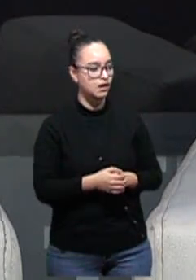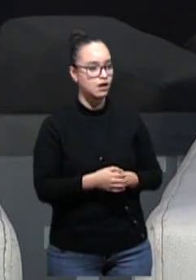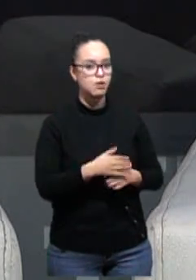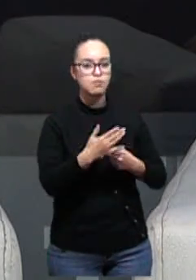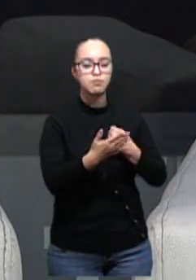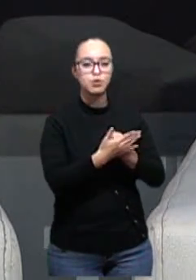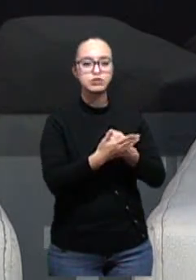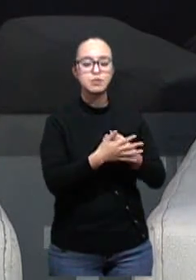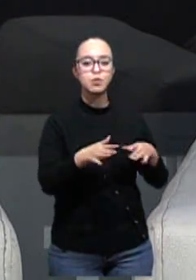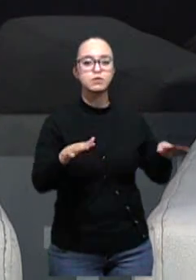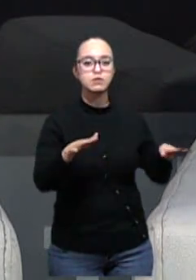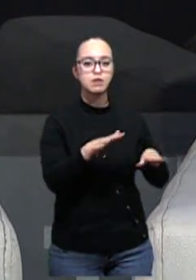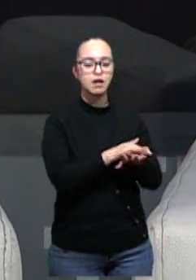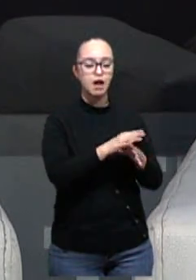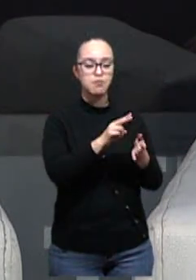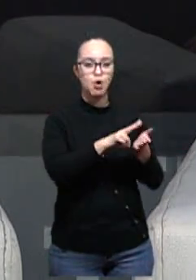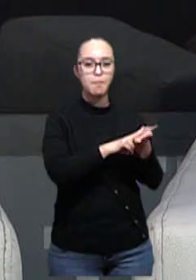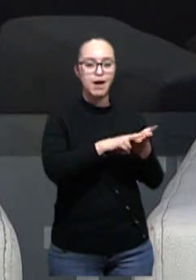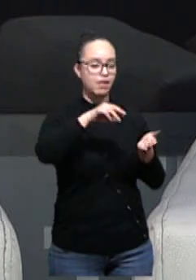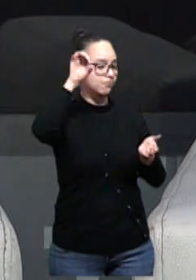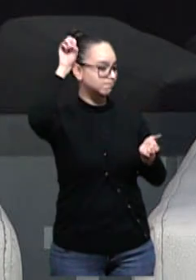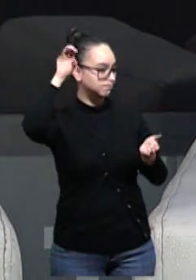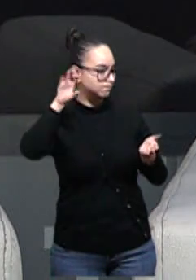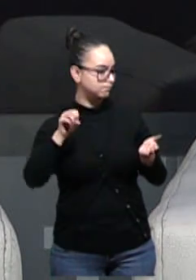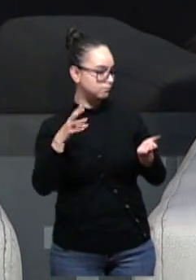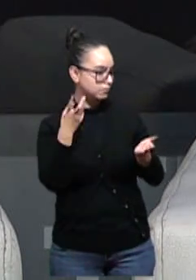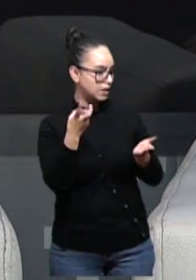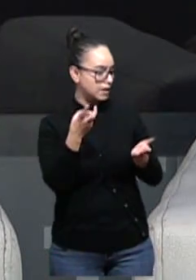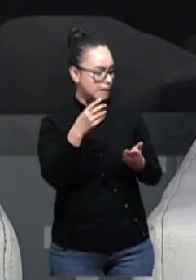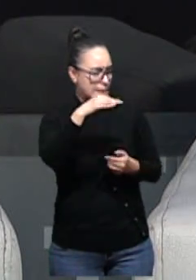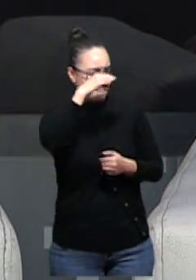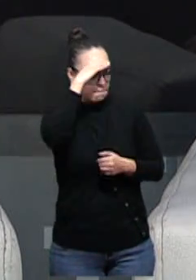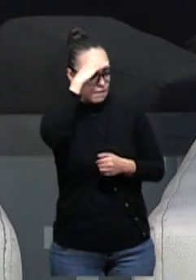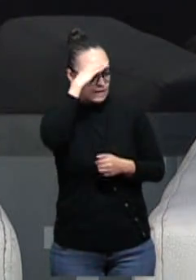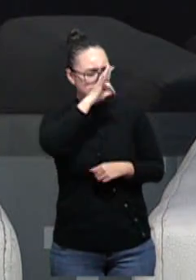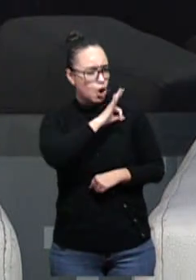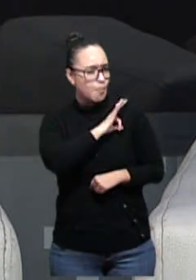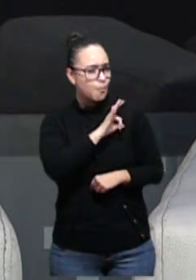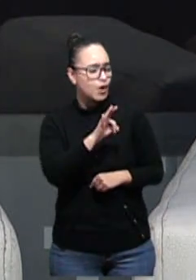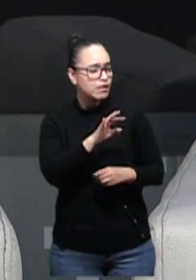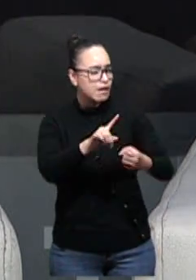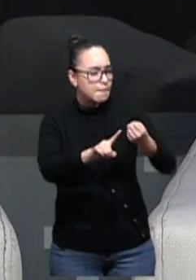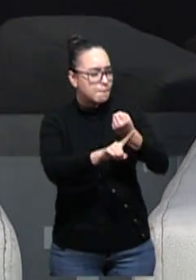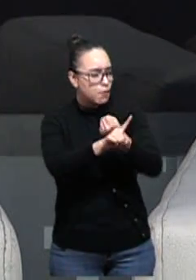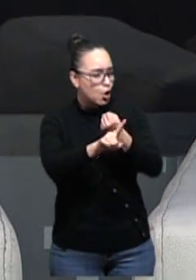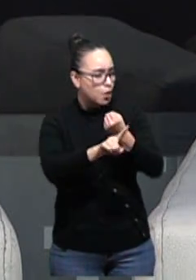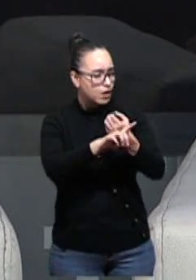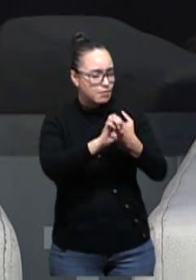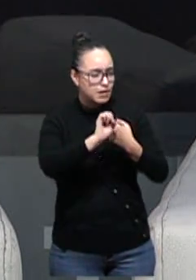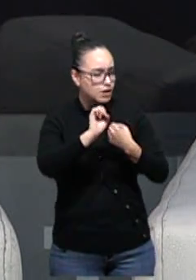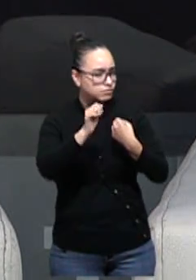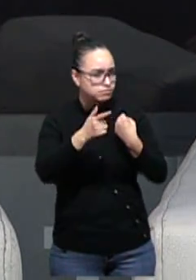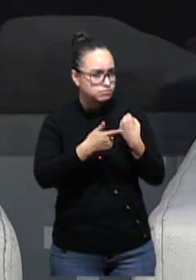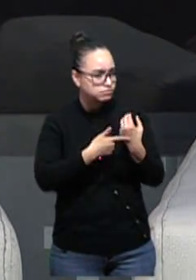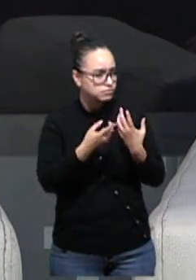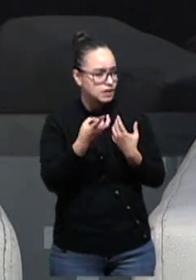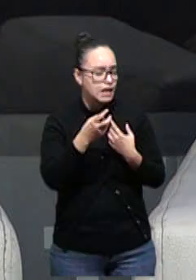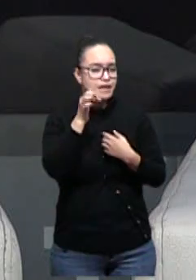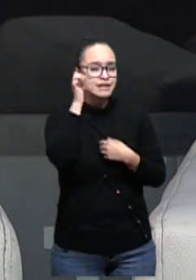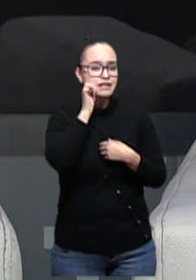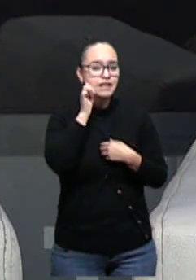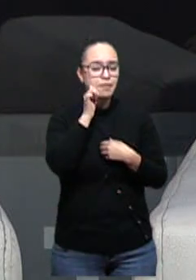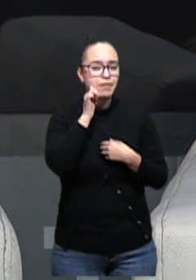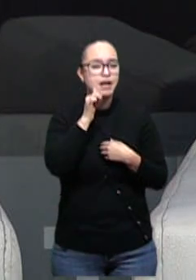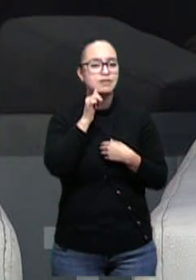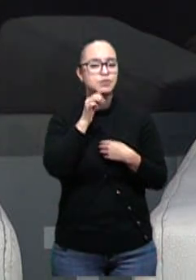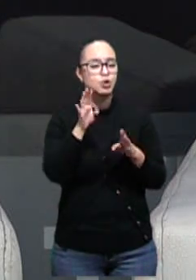al semáforo verde. ¿Consideran que va a tener alguna repercusión? Sí, ahorita tenemos este retorno, pero casi siempre cuando nos vamos a un